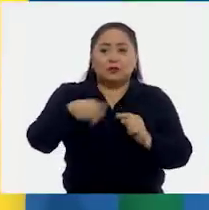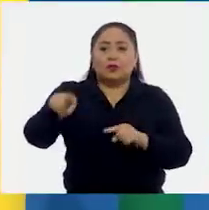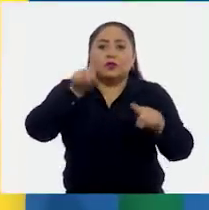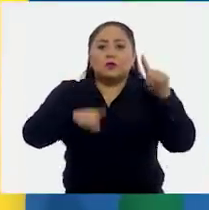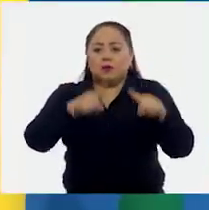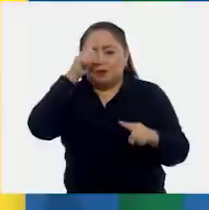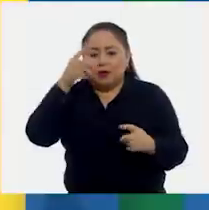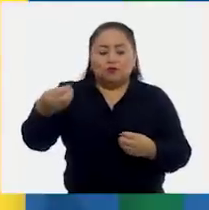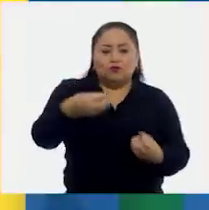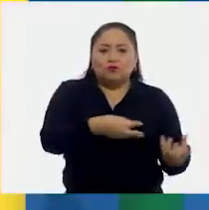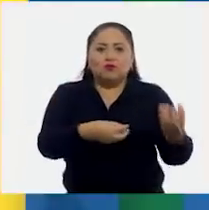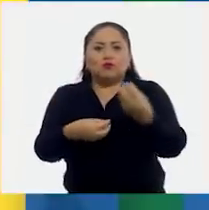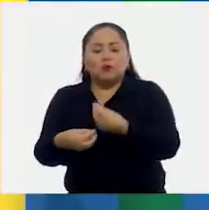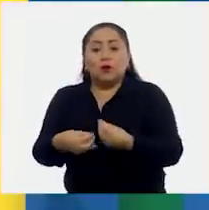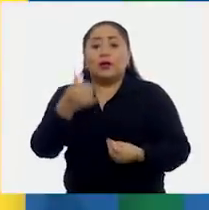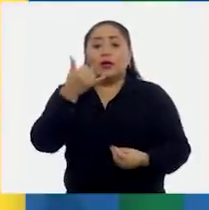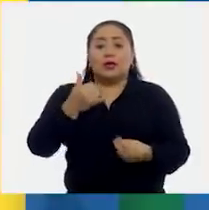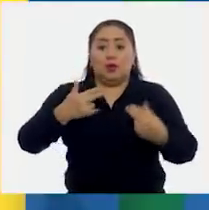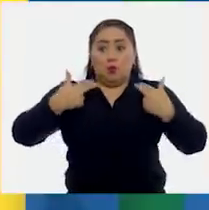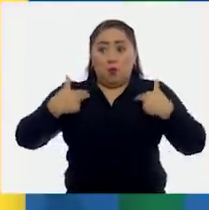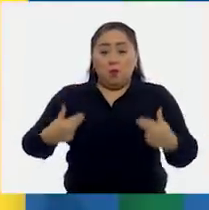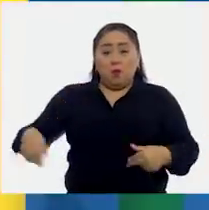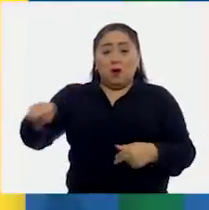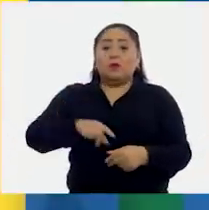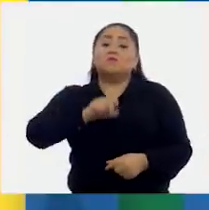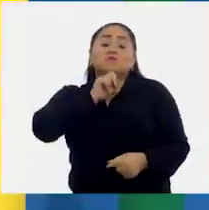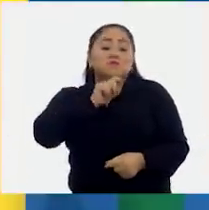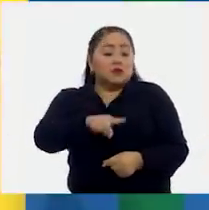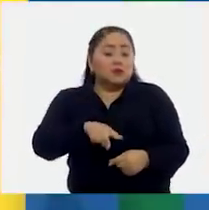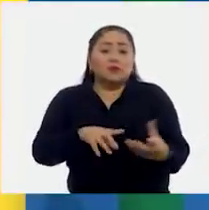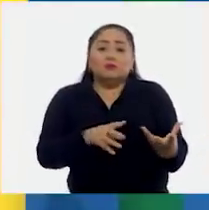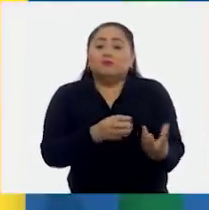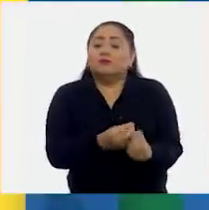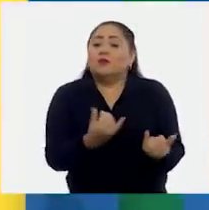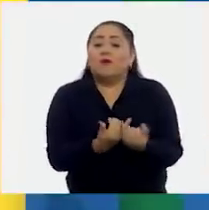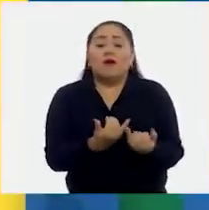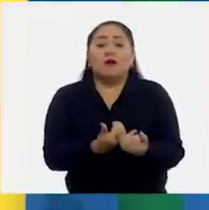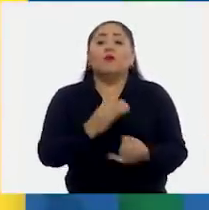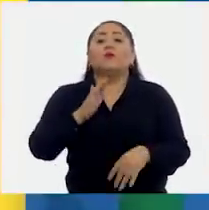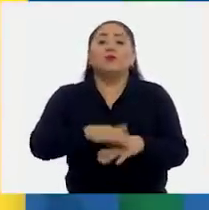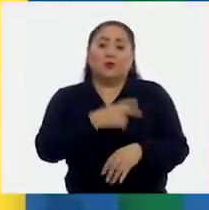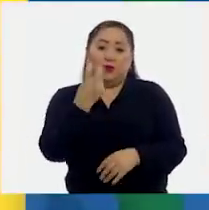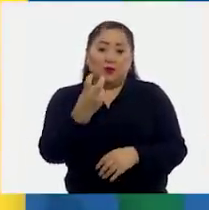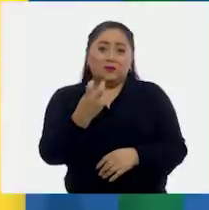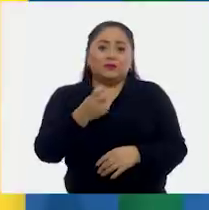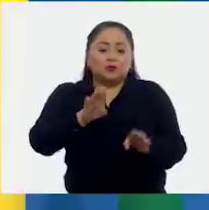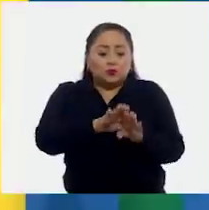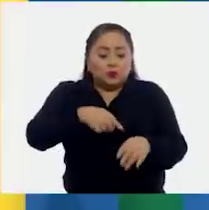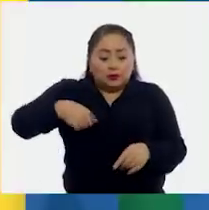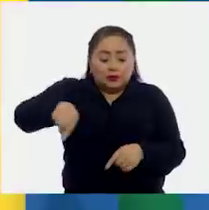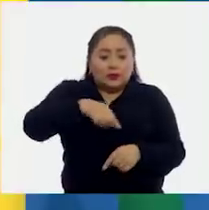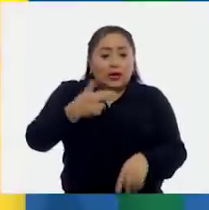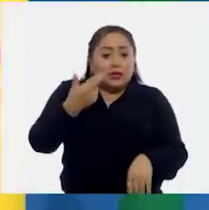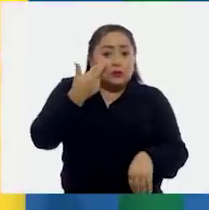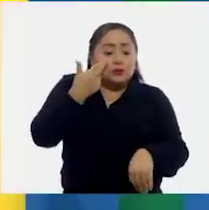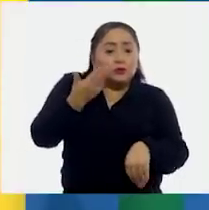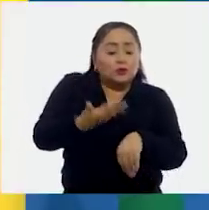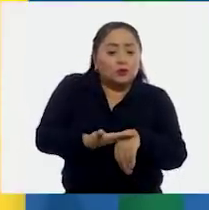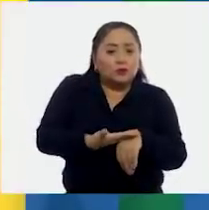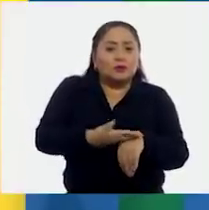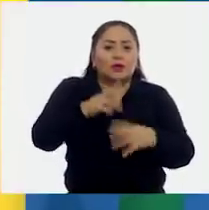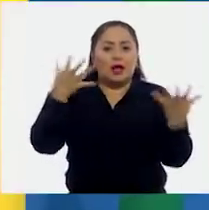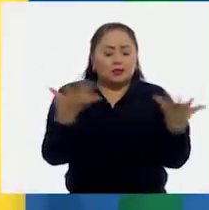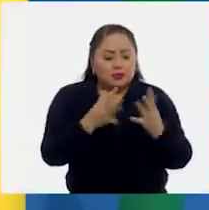poder sobrevivir. Y los seres humanos somos parte de los ecosistemas, por lo que es nuestra responsabilidad